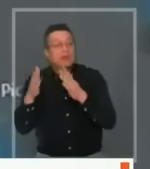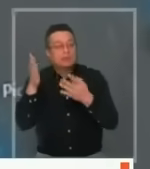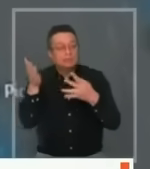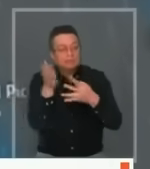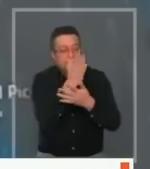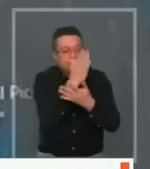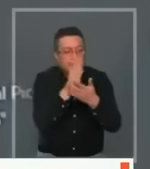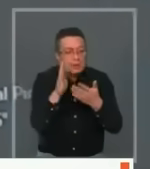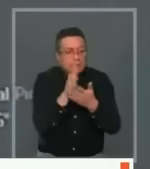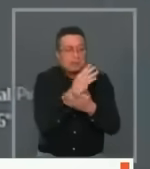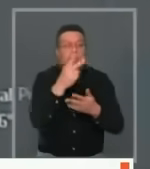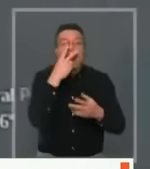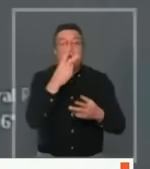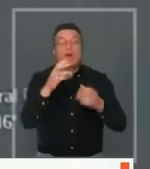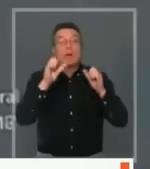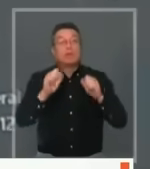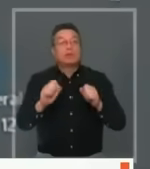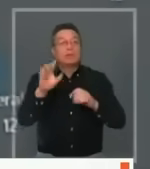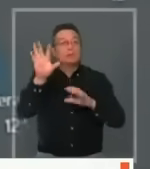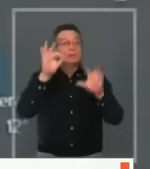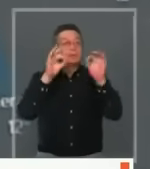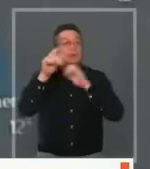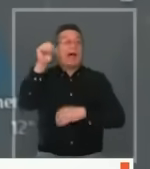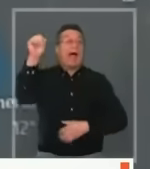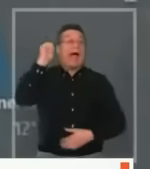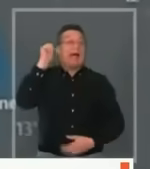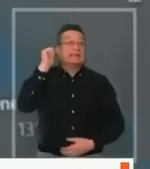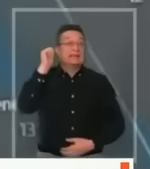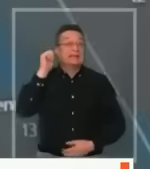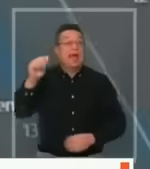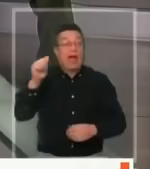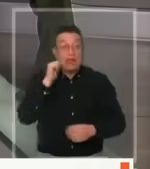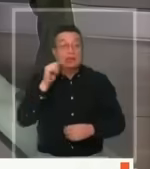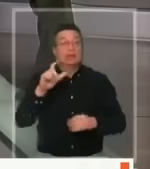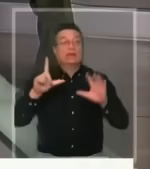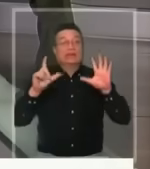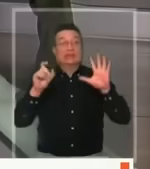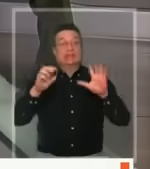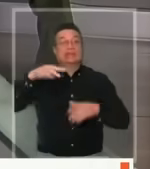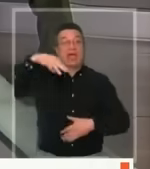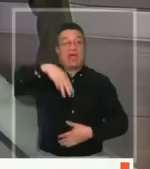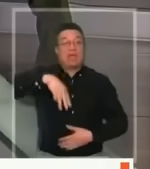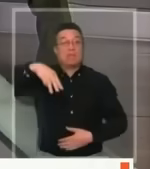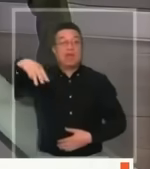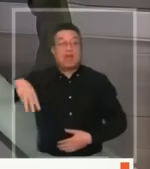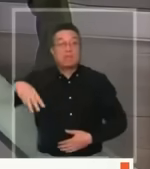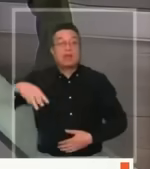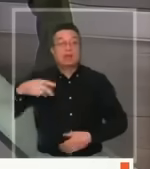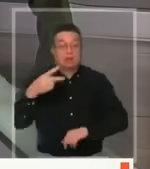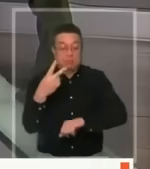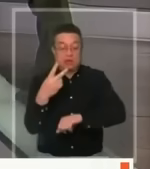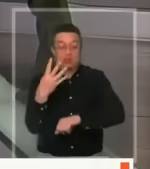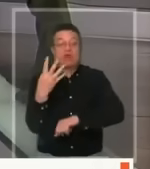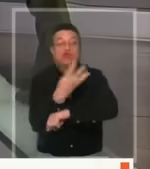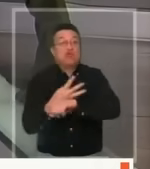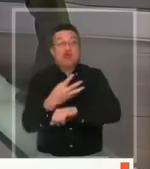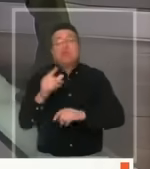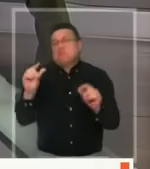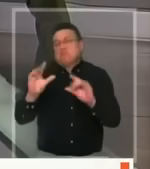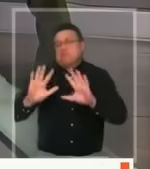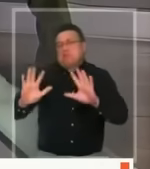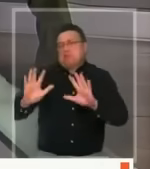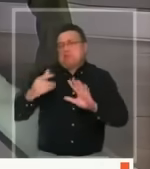fino y ver si podría pasar lo que pasó ayer. Porque ayer finalmente, claro, fueron 70 milímetros. 70 milímetros en 24 horas no sería tanto,